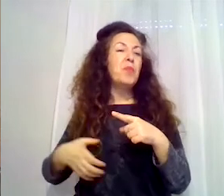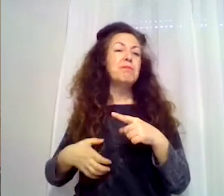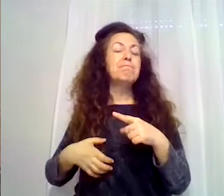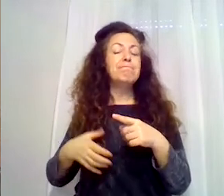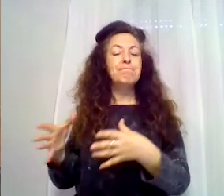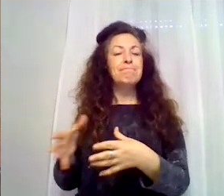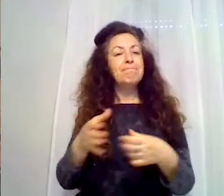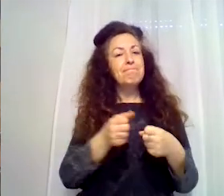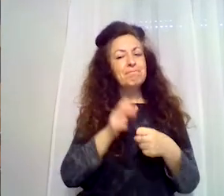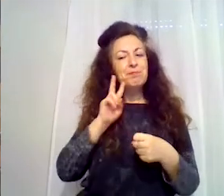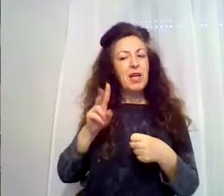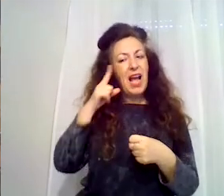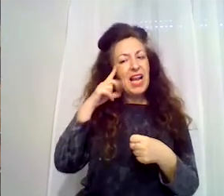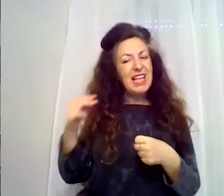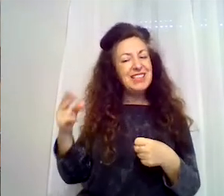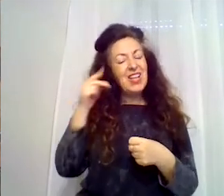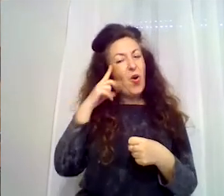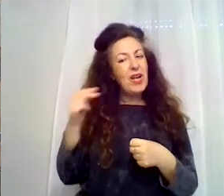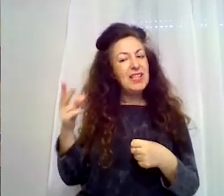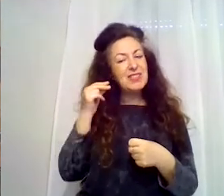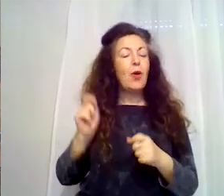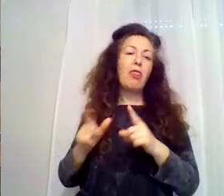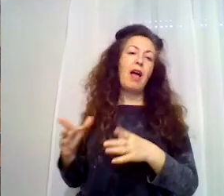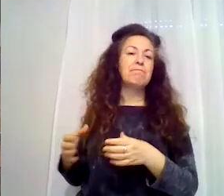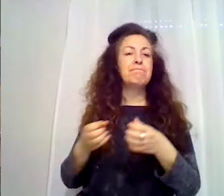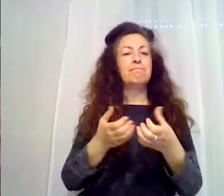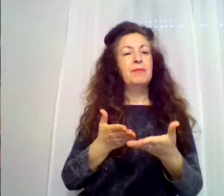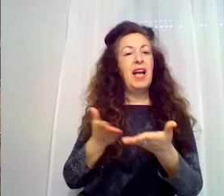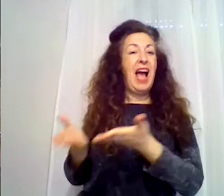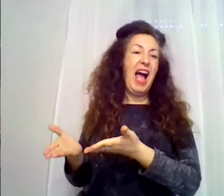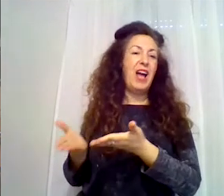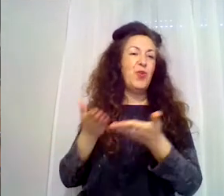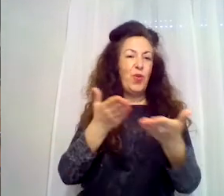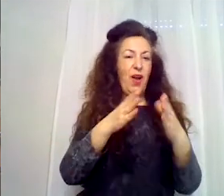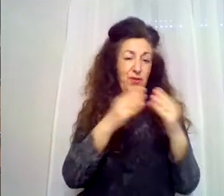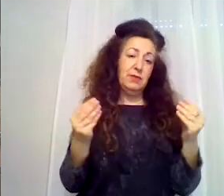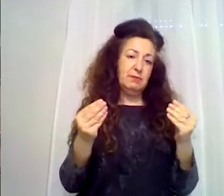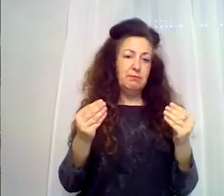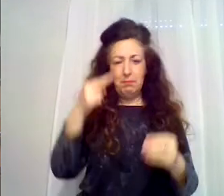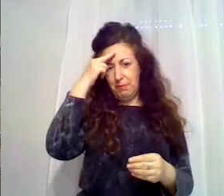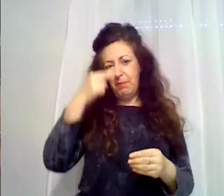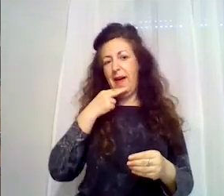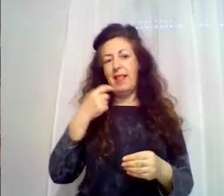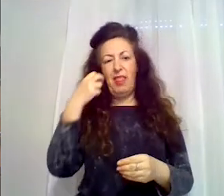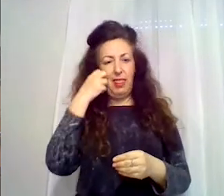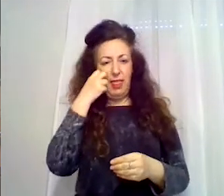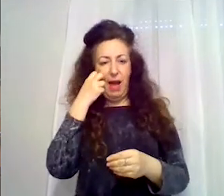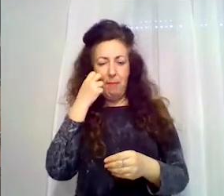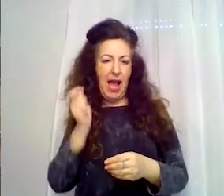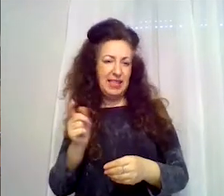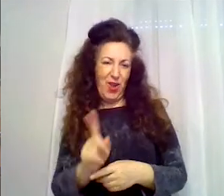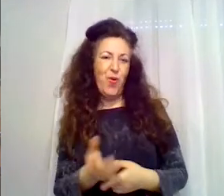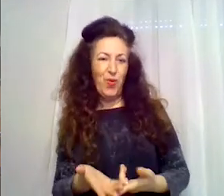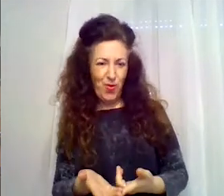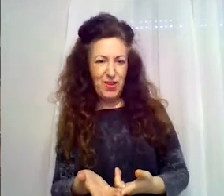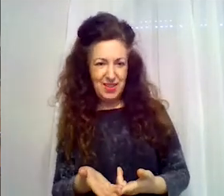ahora, curiosamente, eso sí, tendría que ver con lo que tú has dicho, curiosamente ahora, que sí, todo esto que hemos hablado sería en